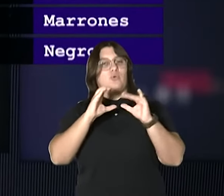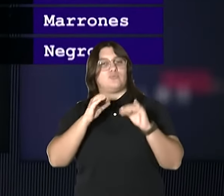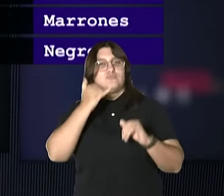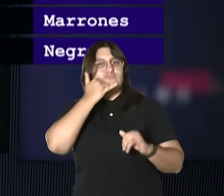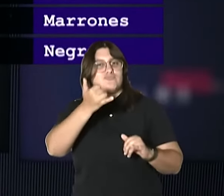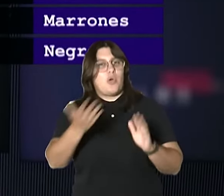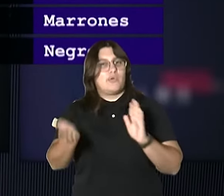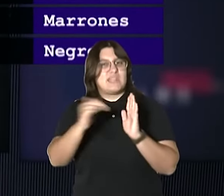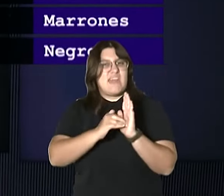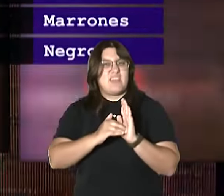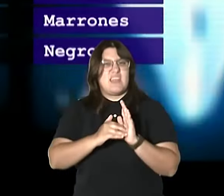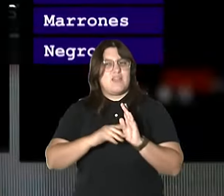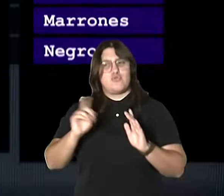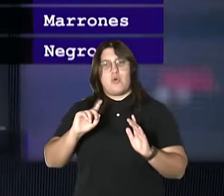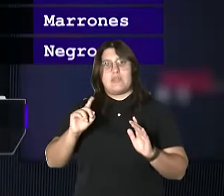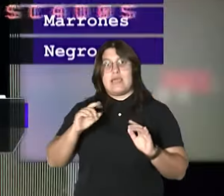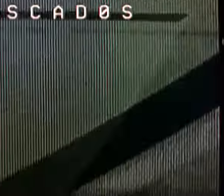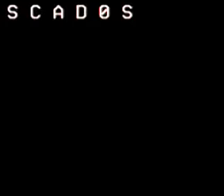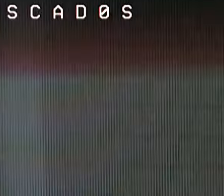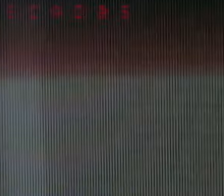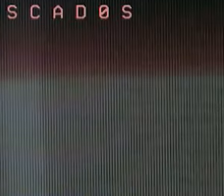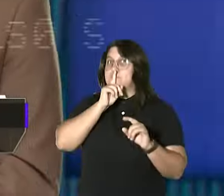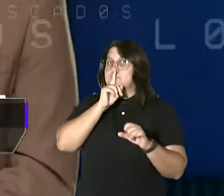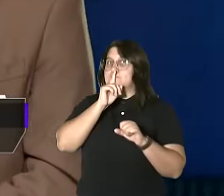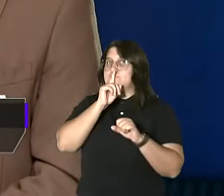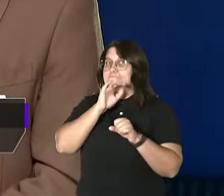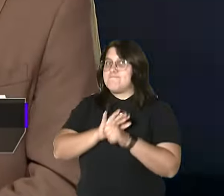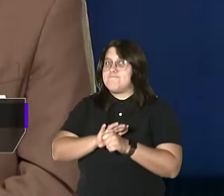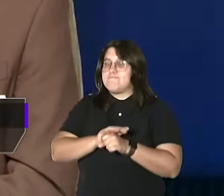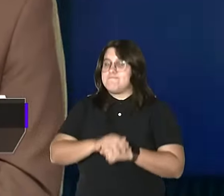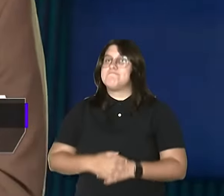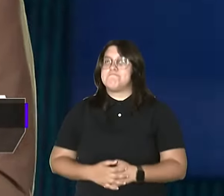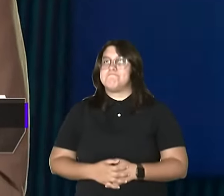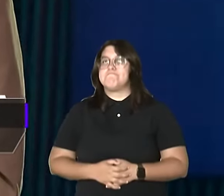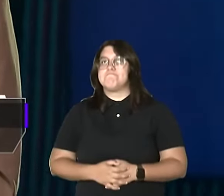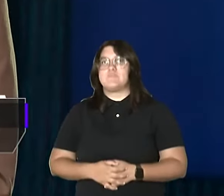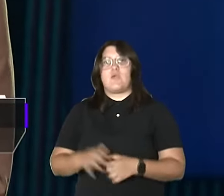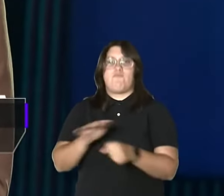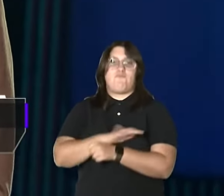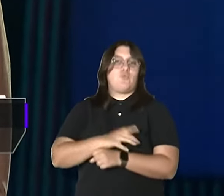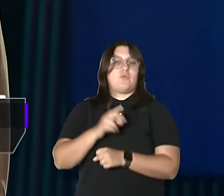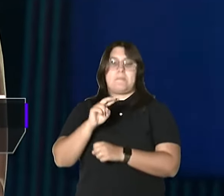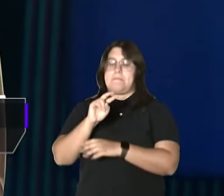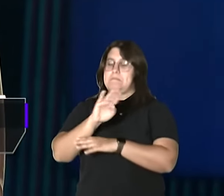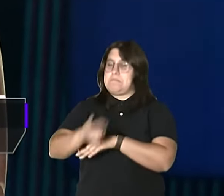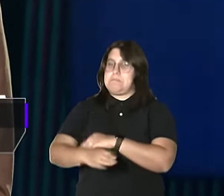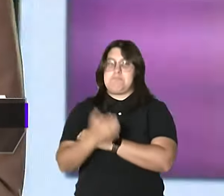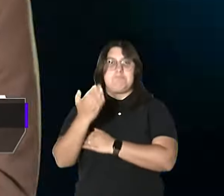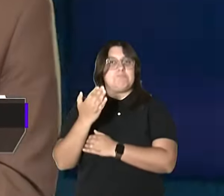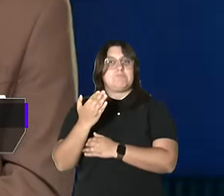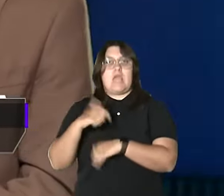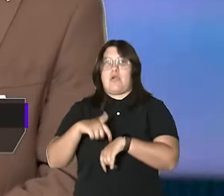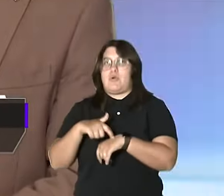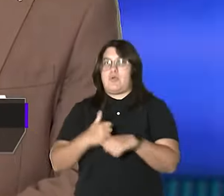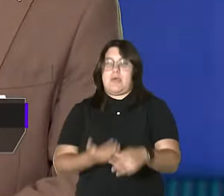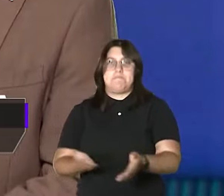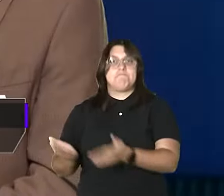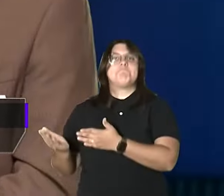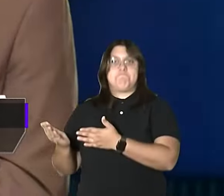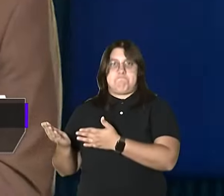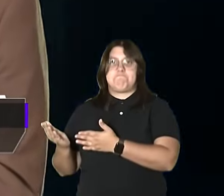Gustavo puede comunicarse aquella persona confidencialmente para dar información José confidencial 247 pues puede ser el 787